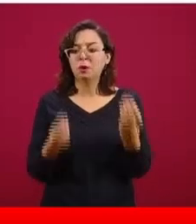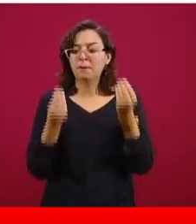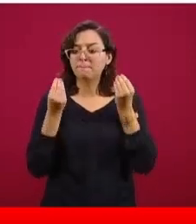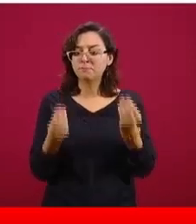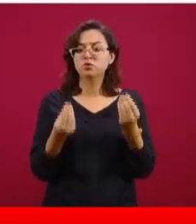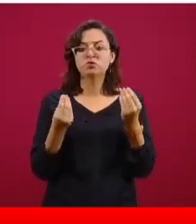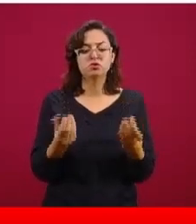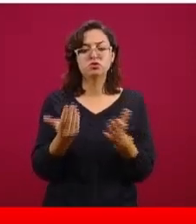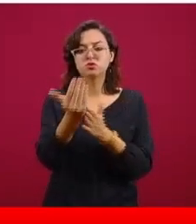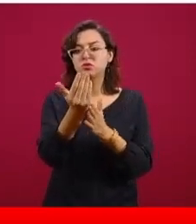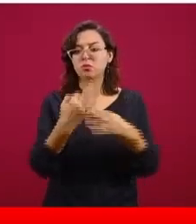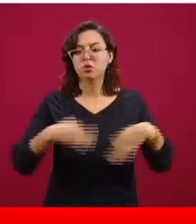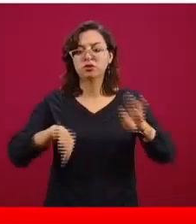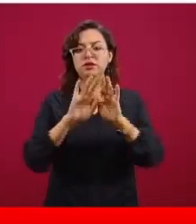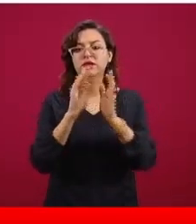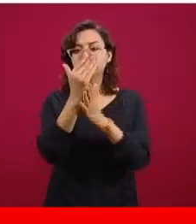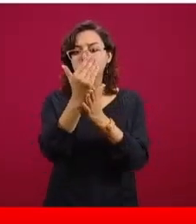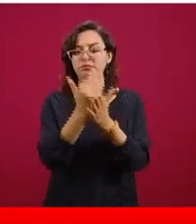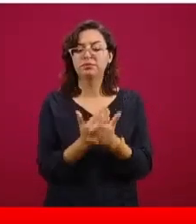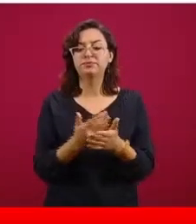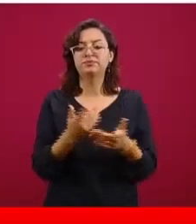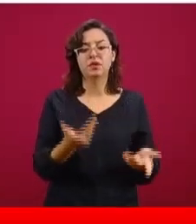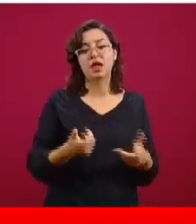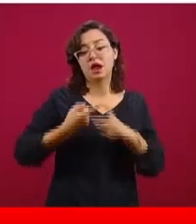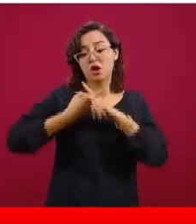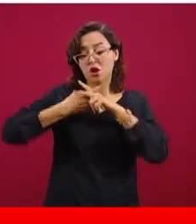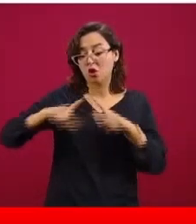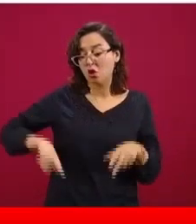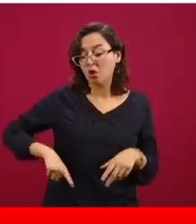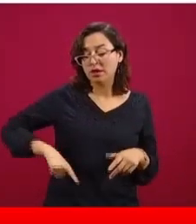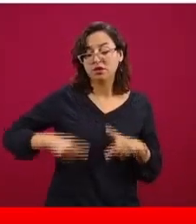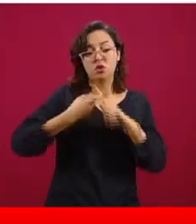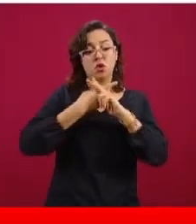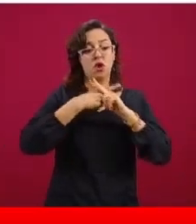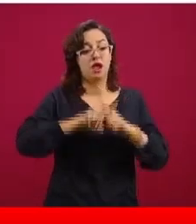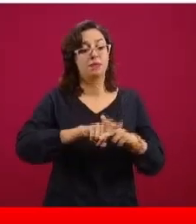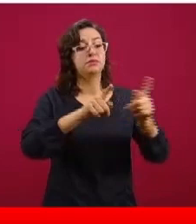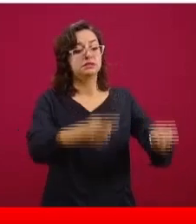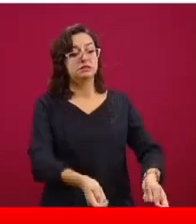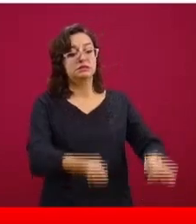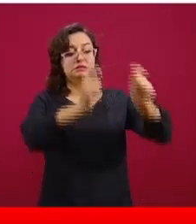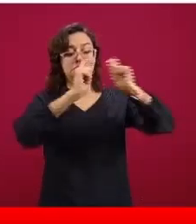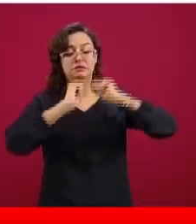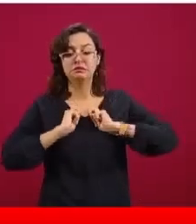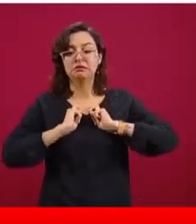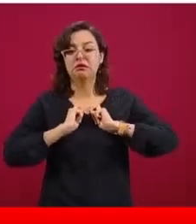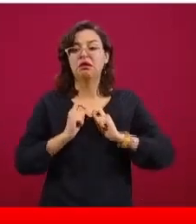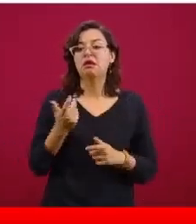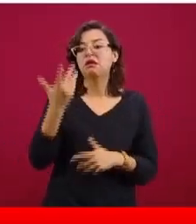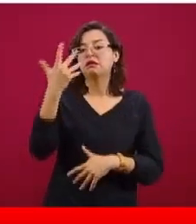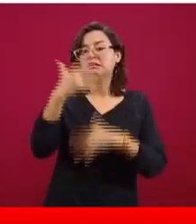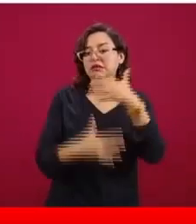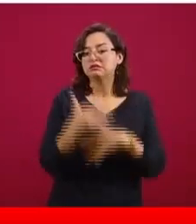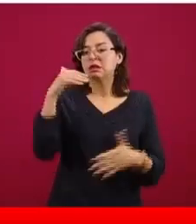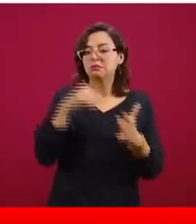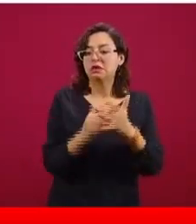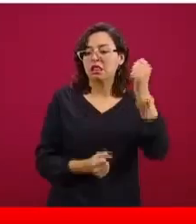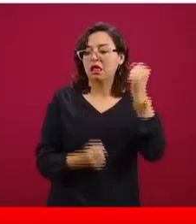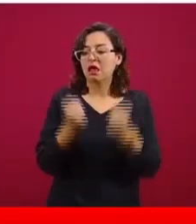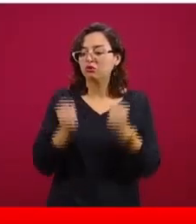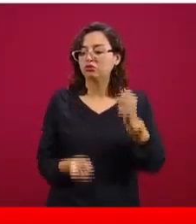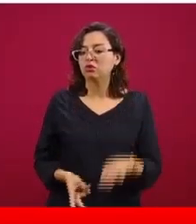poco más de 15.000 el robo estamos en 10.000 poco más de 10.000 aquí y la